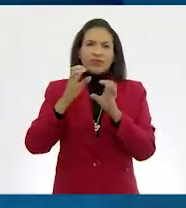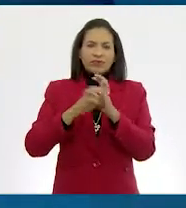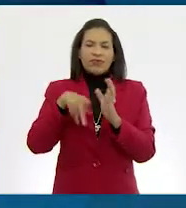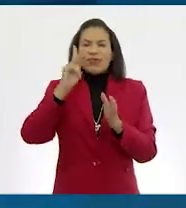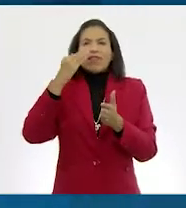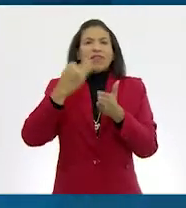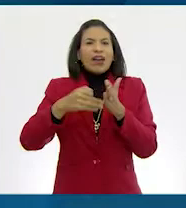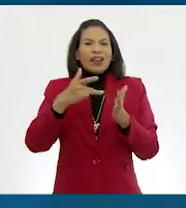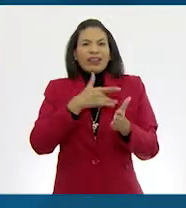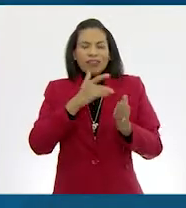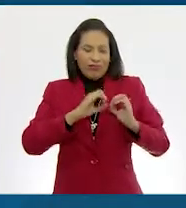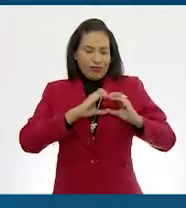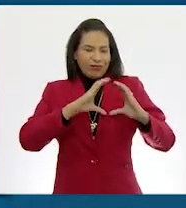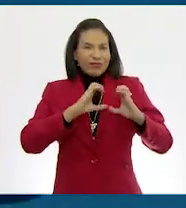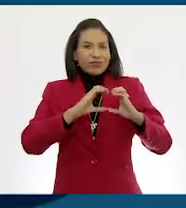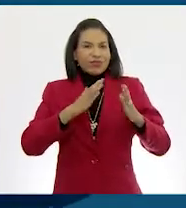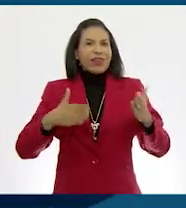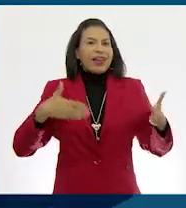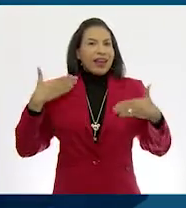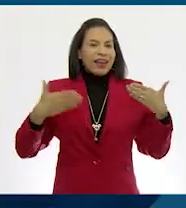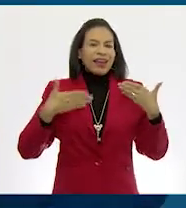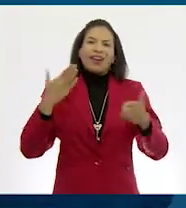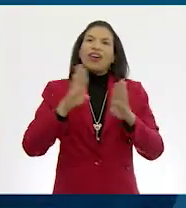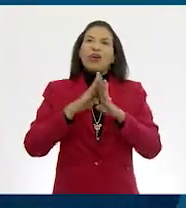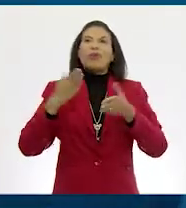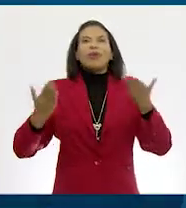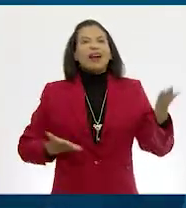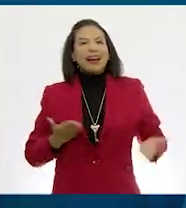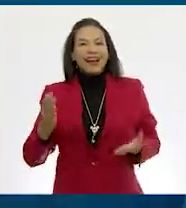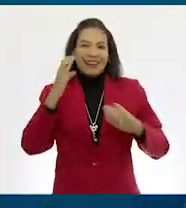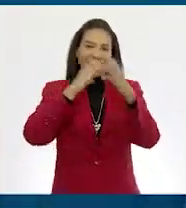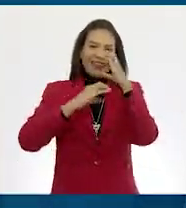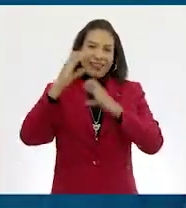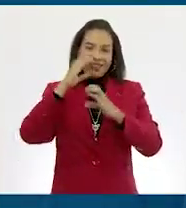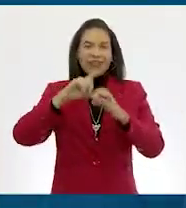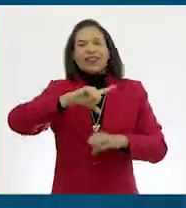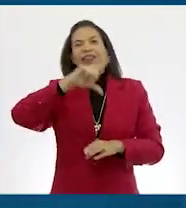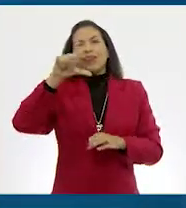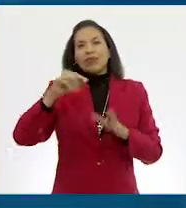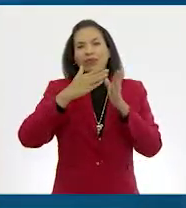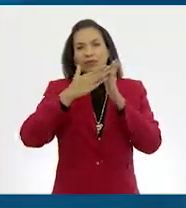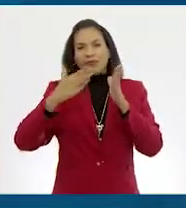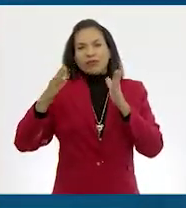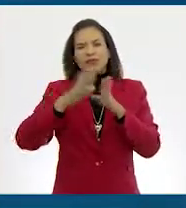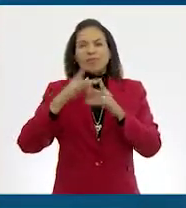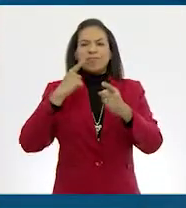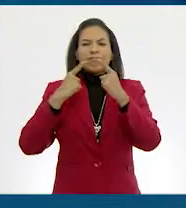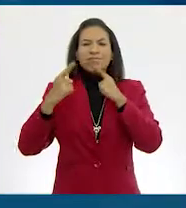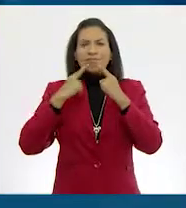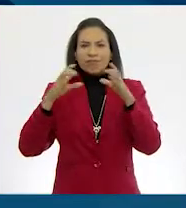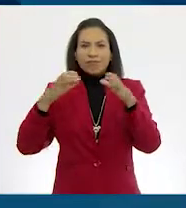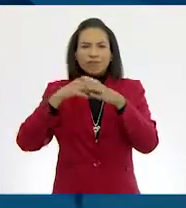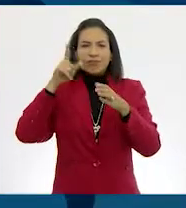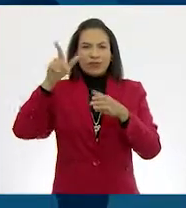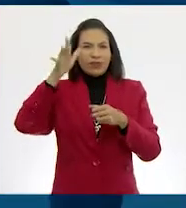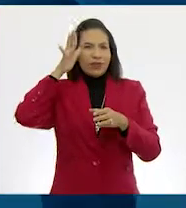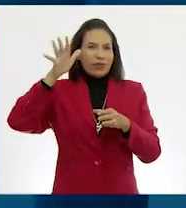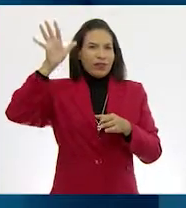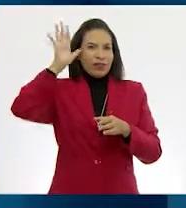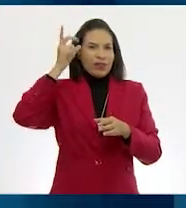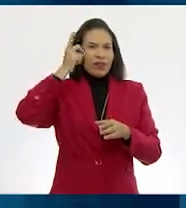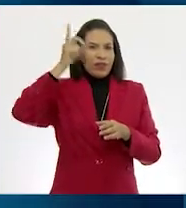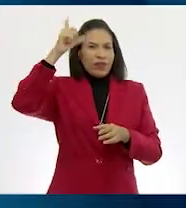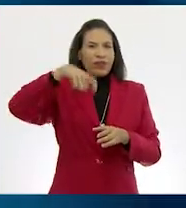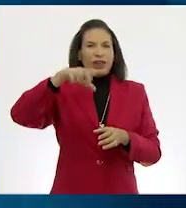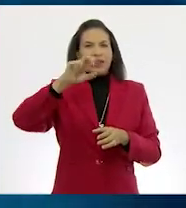alegraba el corazón o les hiciera bailar y cantar después de una larga disertación quetzalcóatl y recordó a